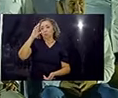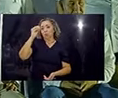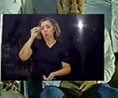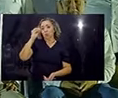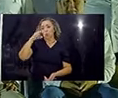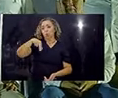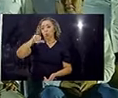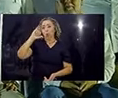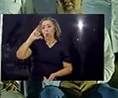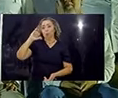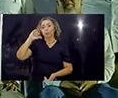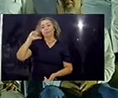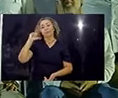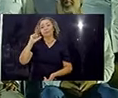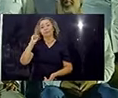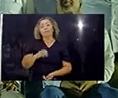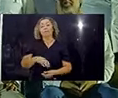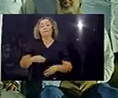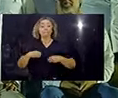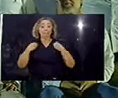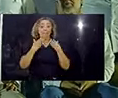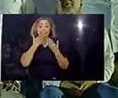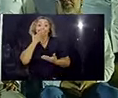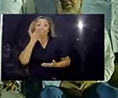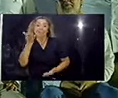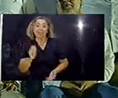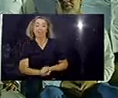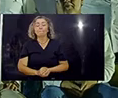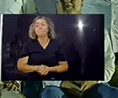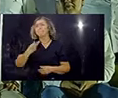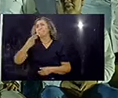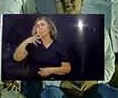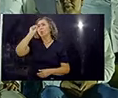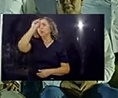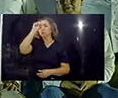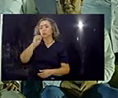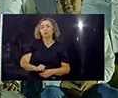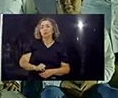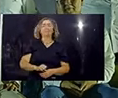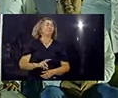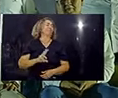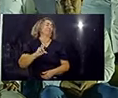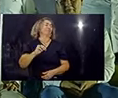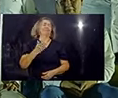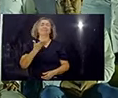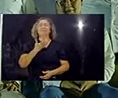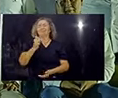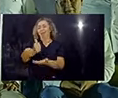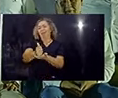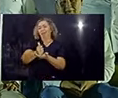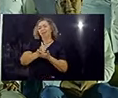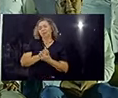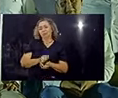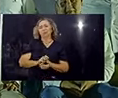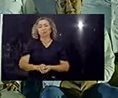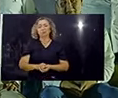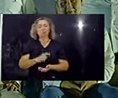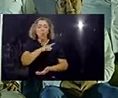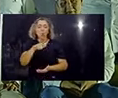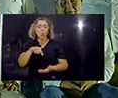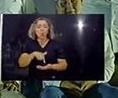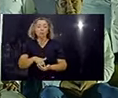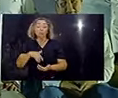Mérida se vive con carencias que en algunos lugares de Yucatán se vive